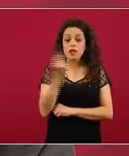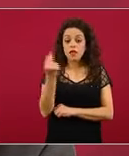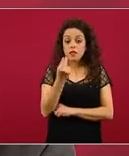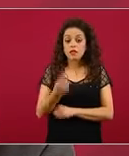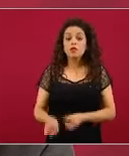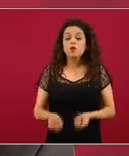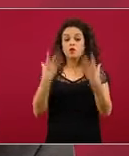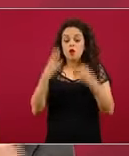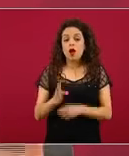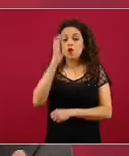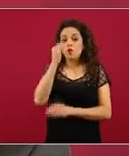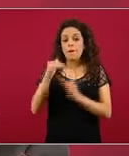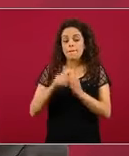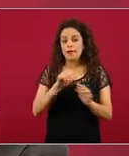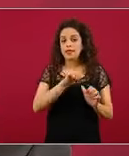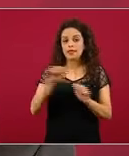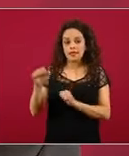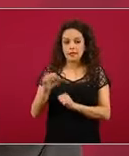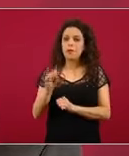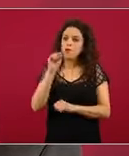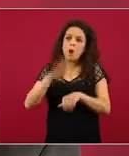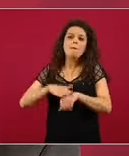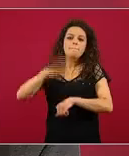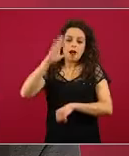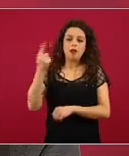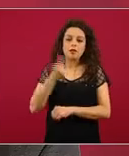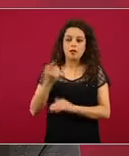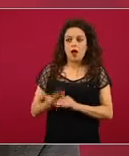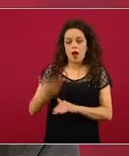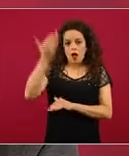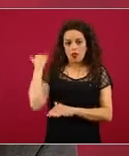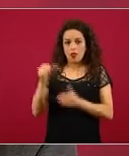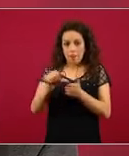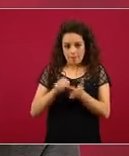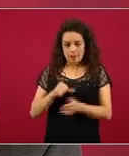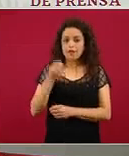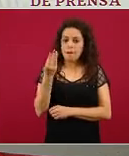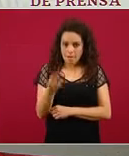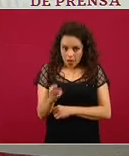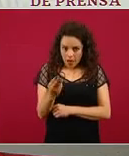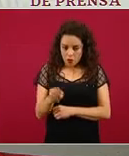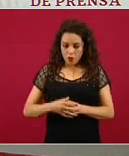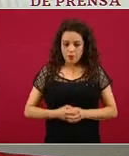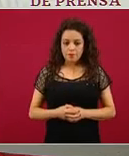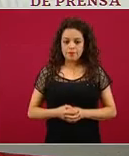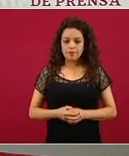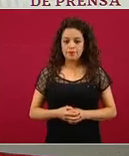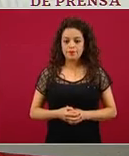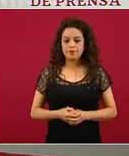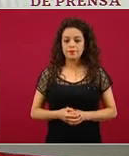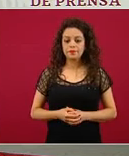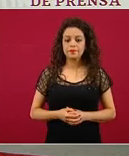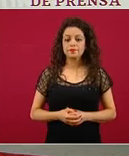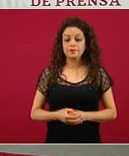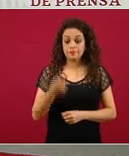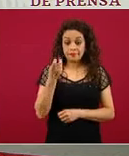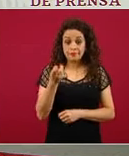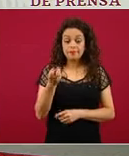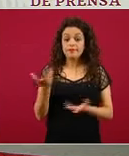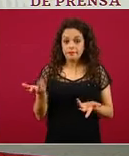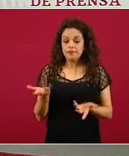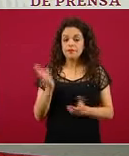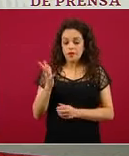9.600, es decir, un poco más que lo que necesitamos en mayo. Como hemos venido trabajando en ello,